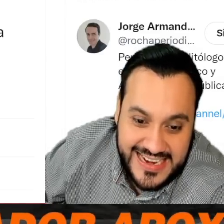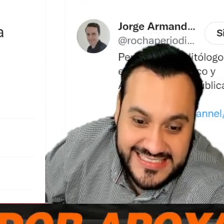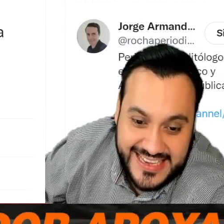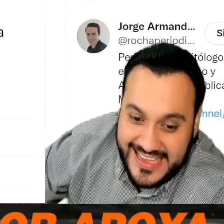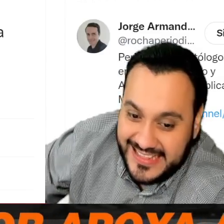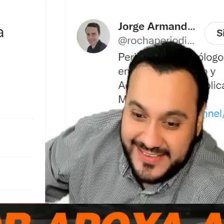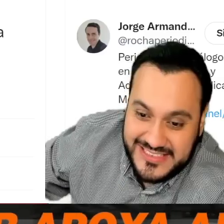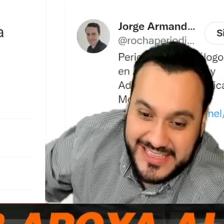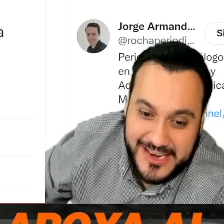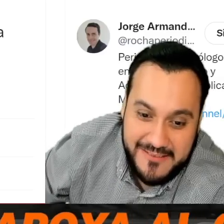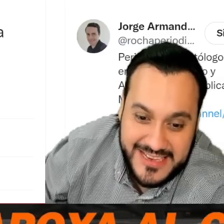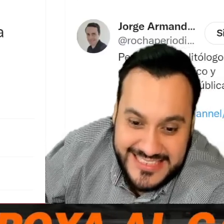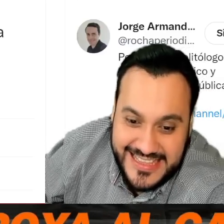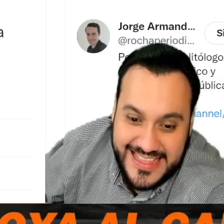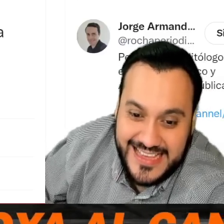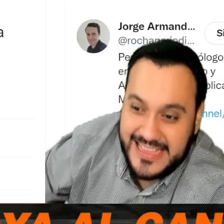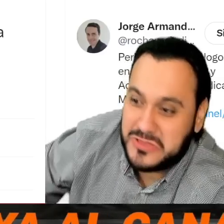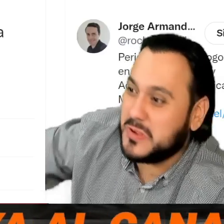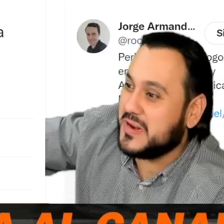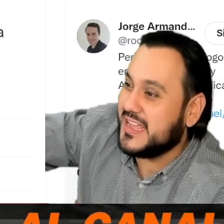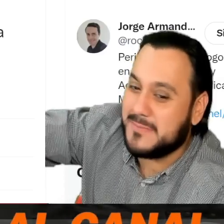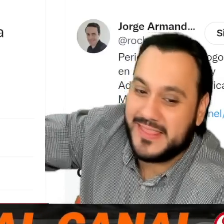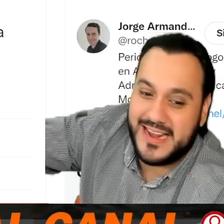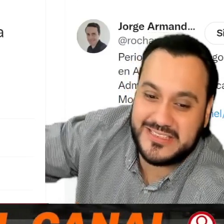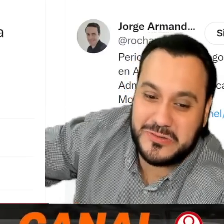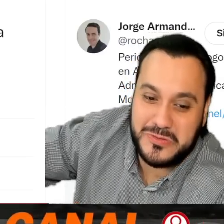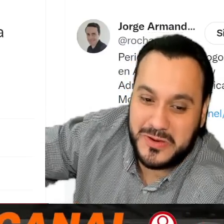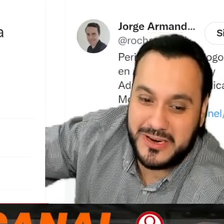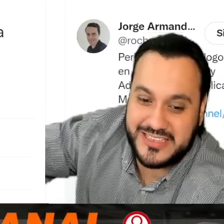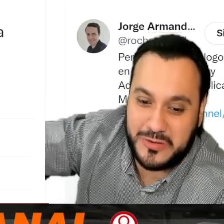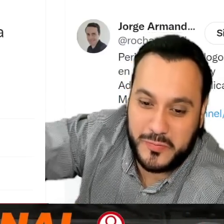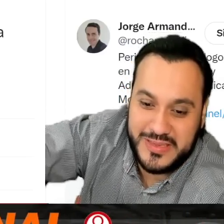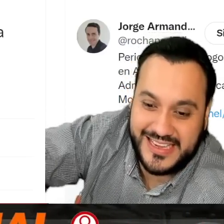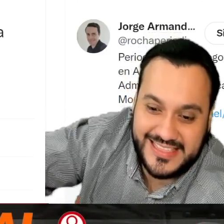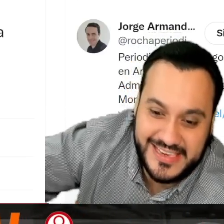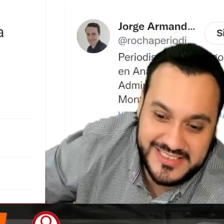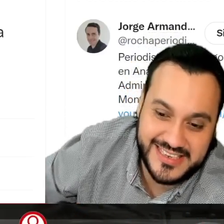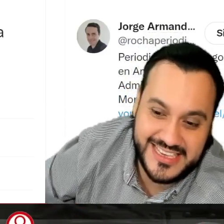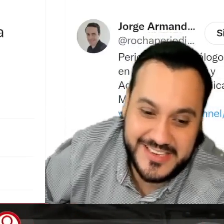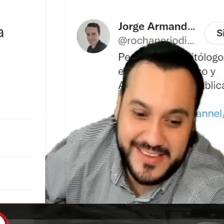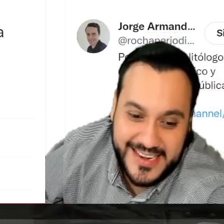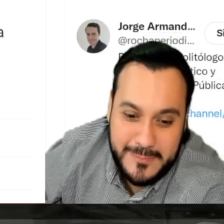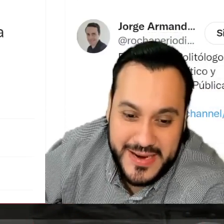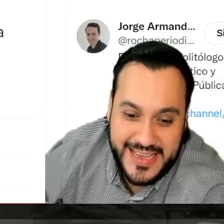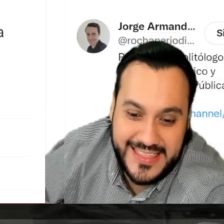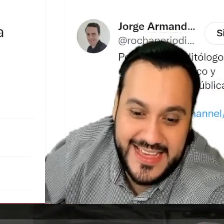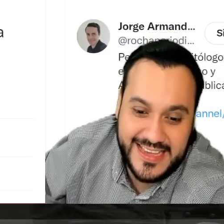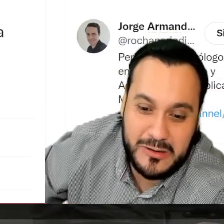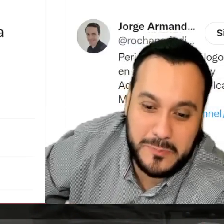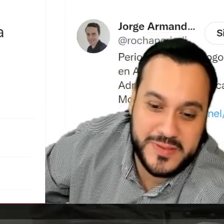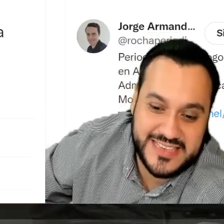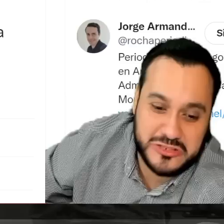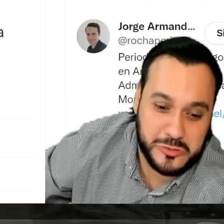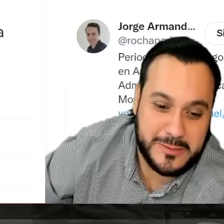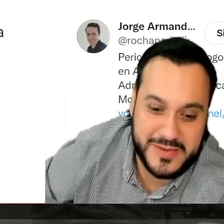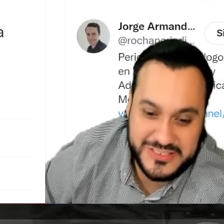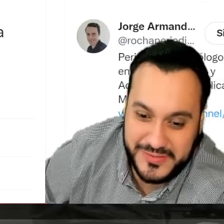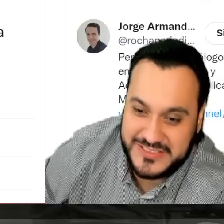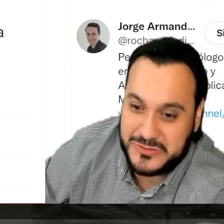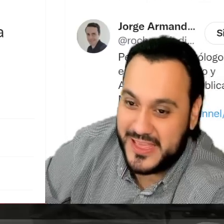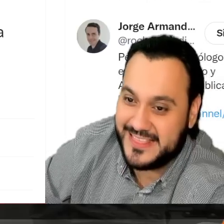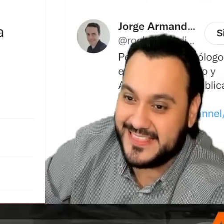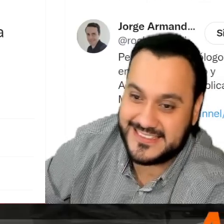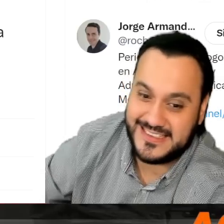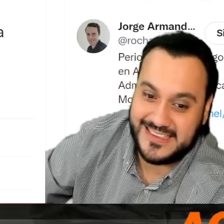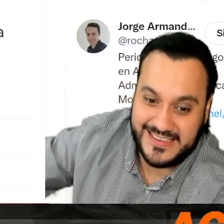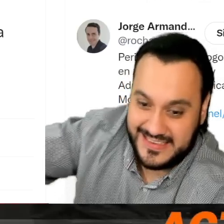arístegui entrevistando a labastida ya tuvieron ahí a madrazo ahora sólo falta que entrevistan a echeverría para que digan que lópez es un represor